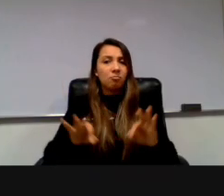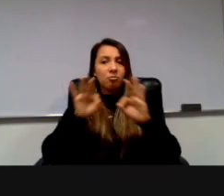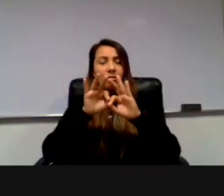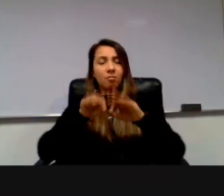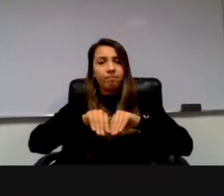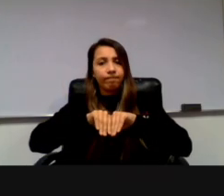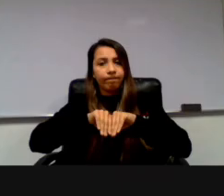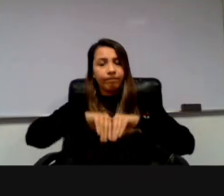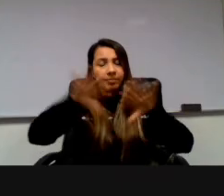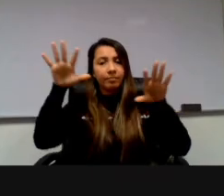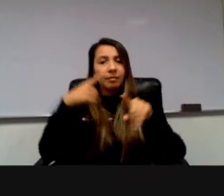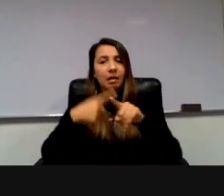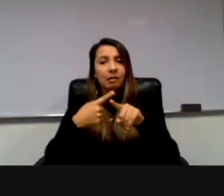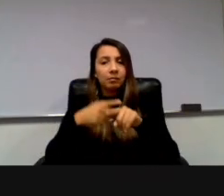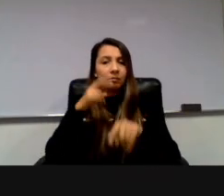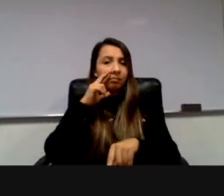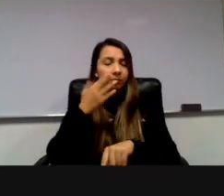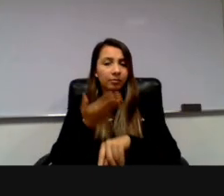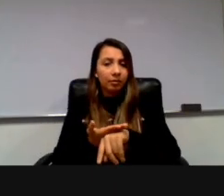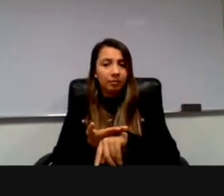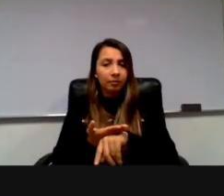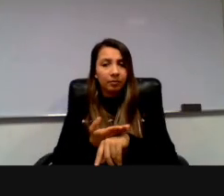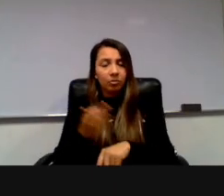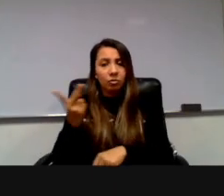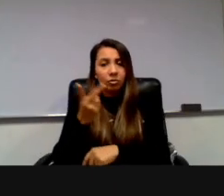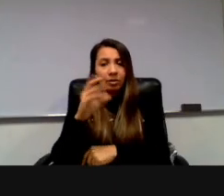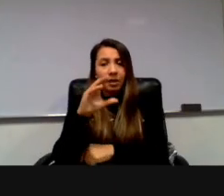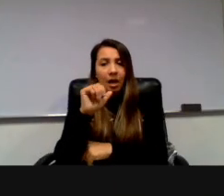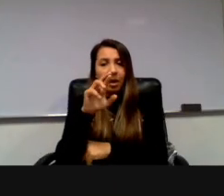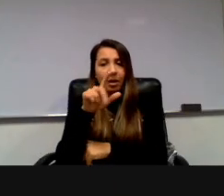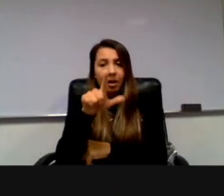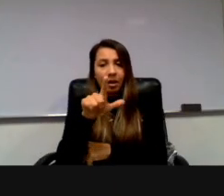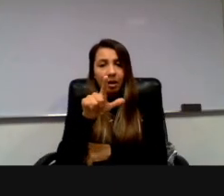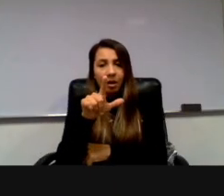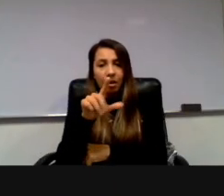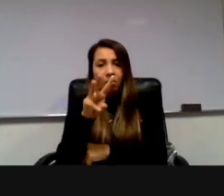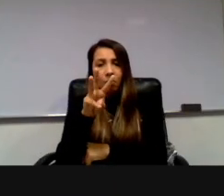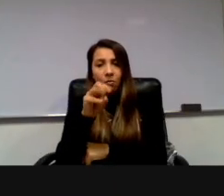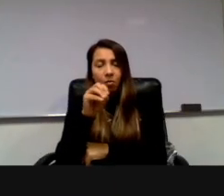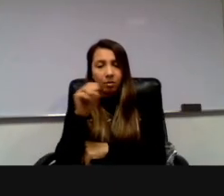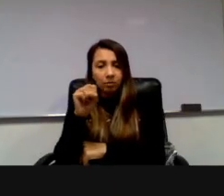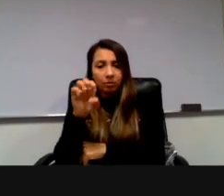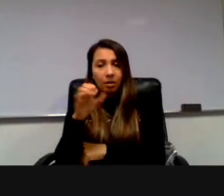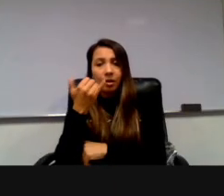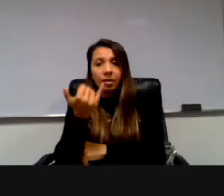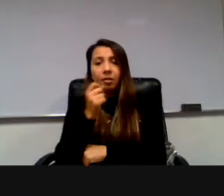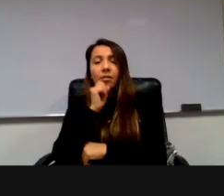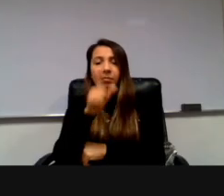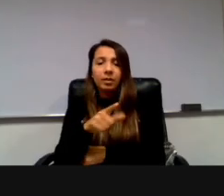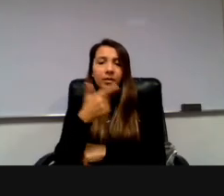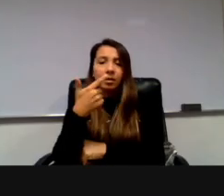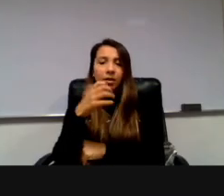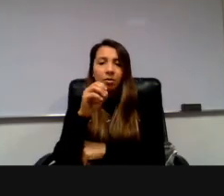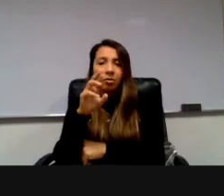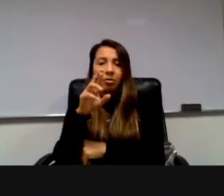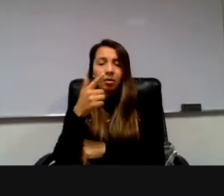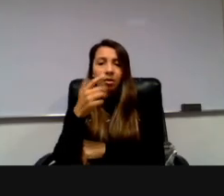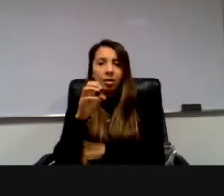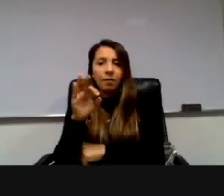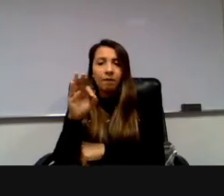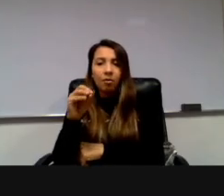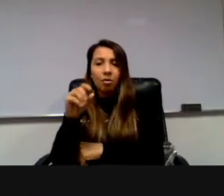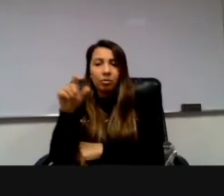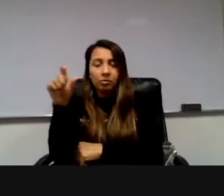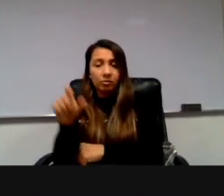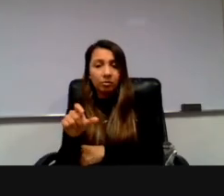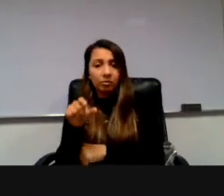los responsables de aquella revolución, que fueron Carl Woese y George Fox. George Fox era alumno de Carl